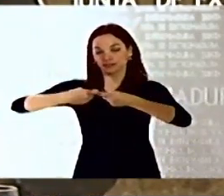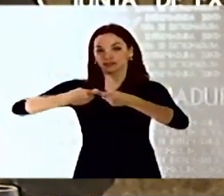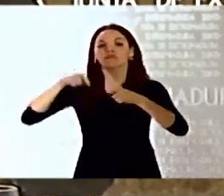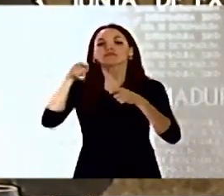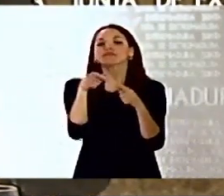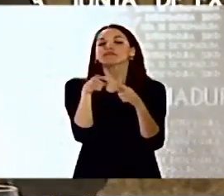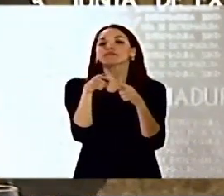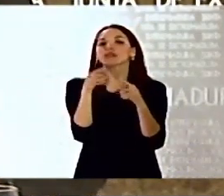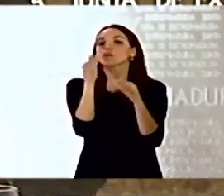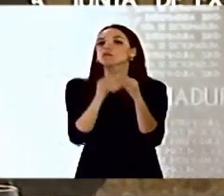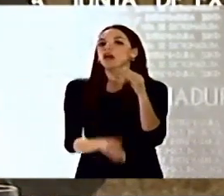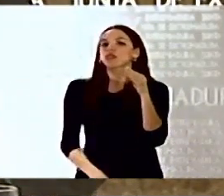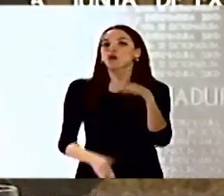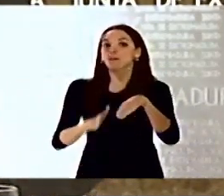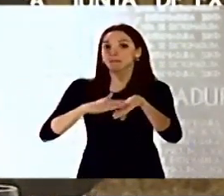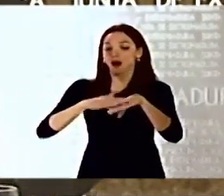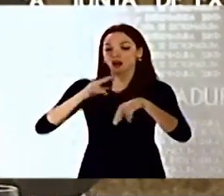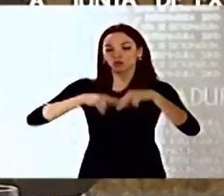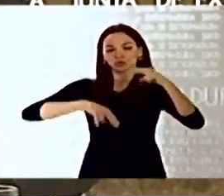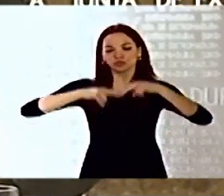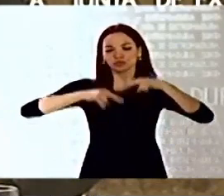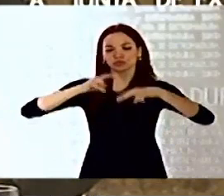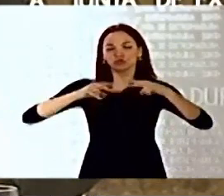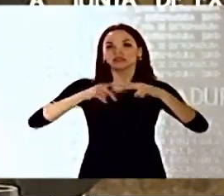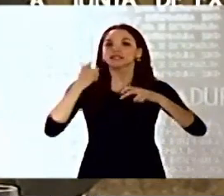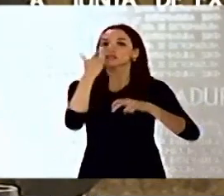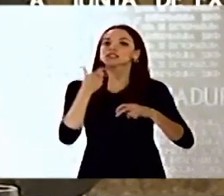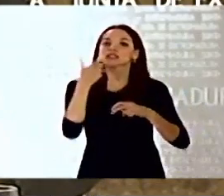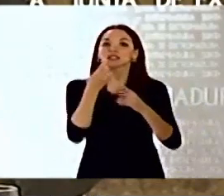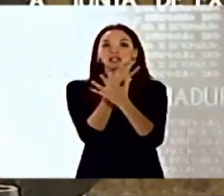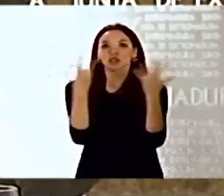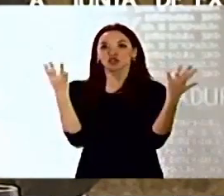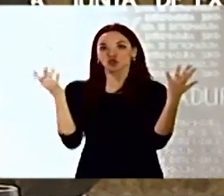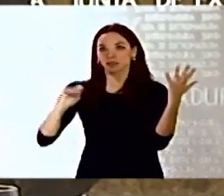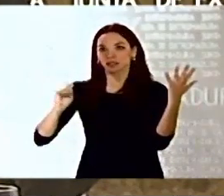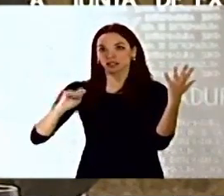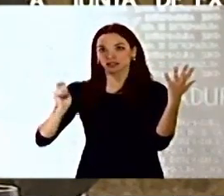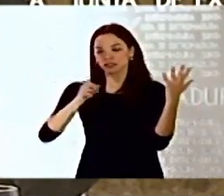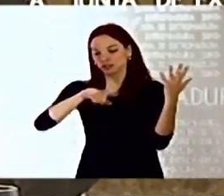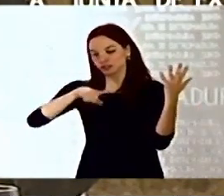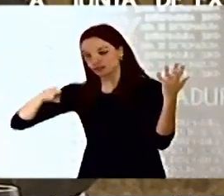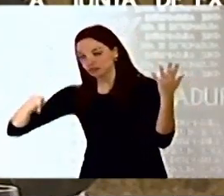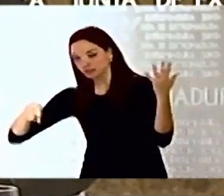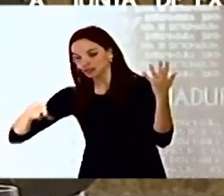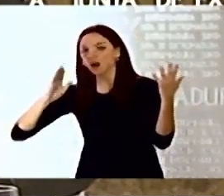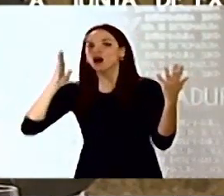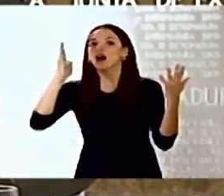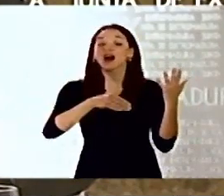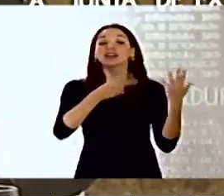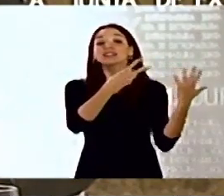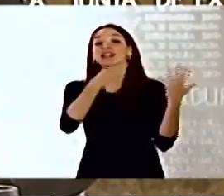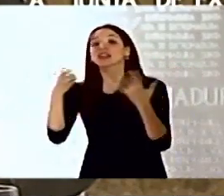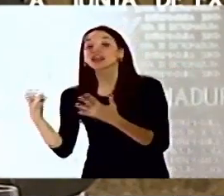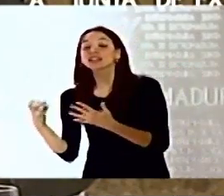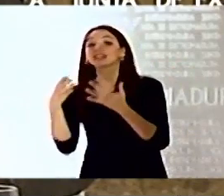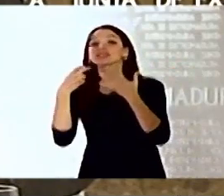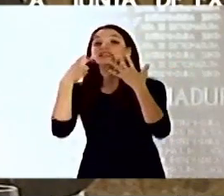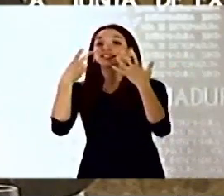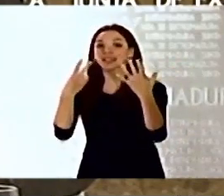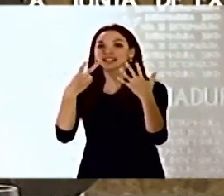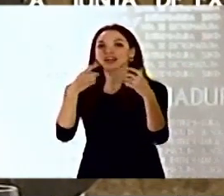un plazo de ejecución de 18 meses y afectan a 717 parcelas